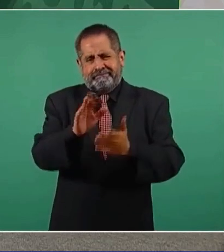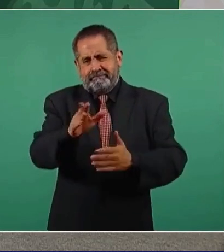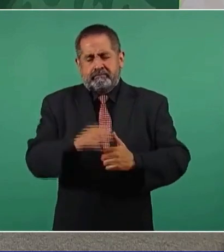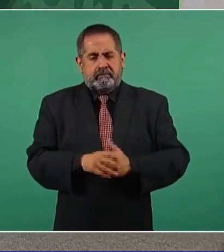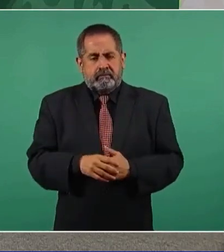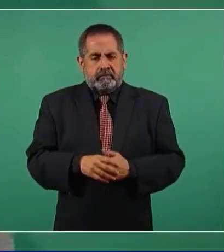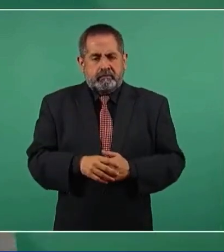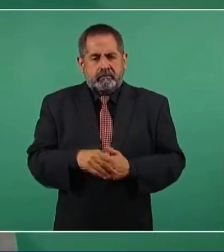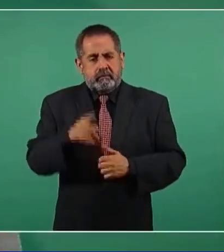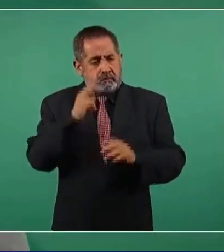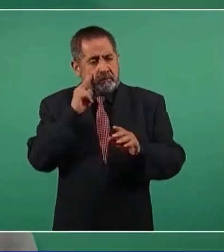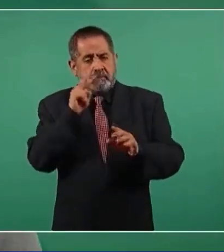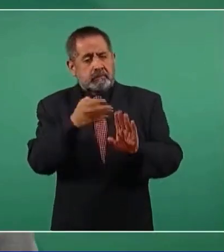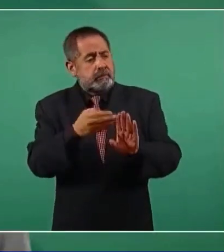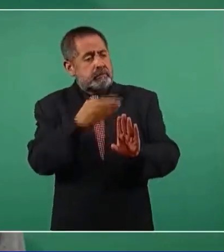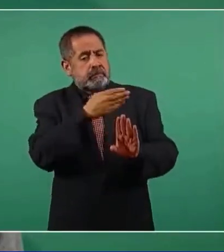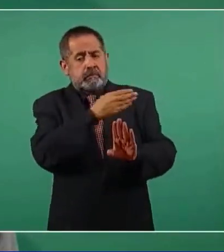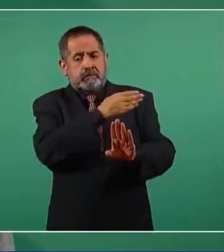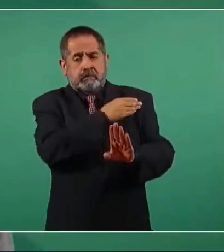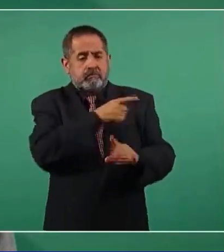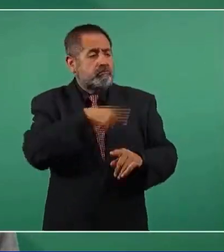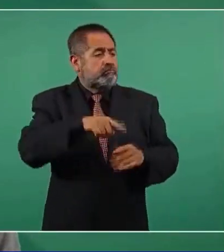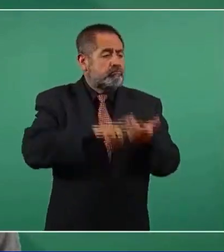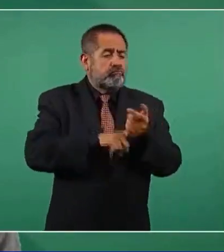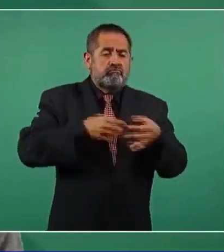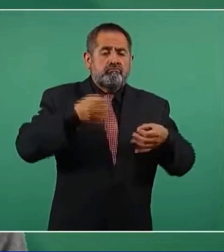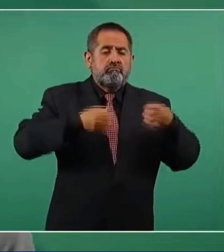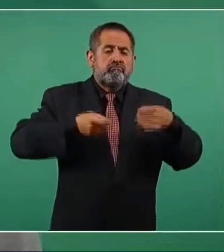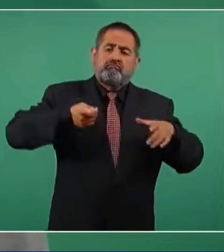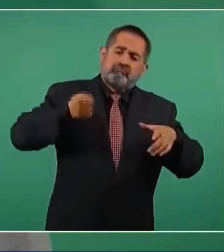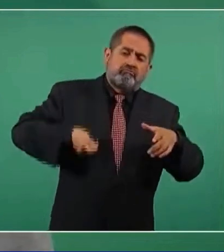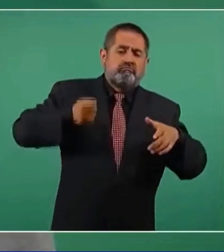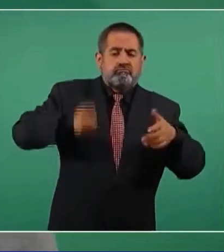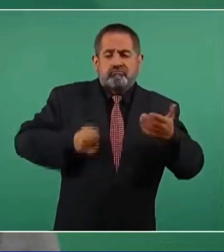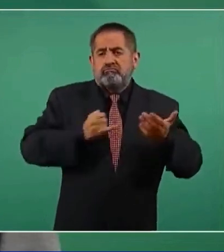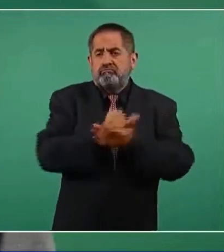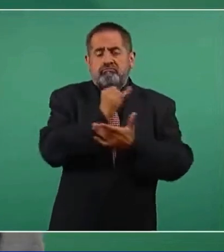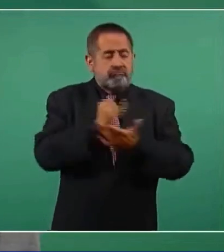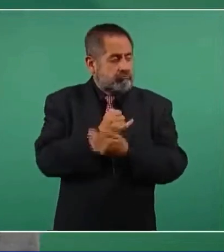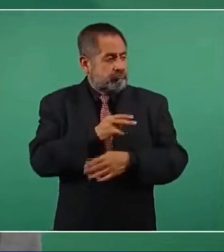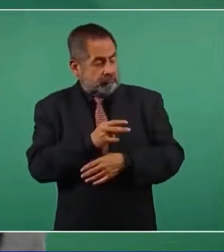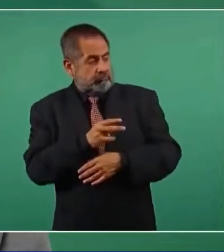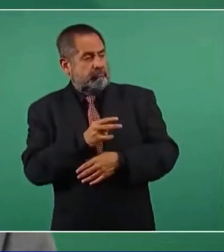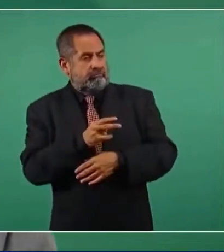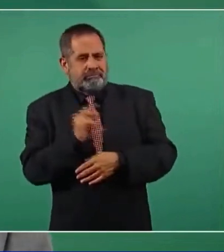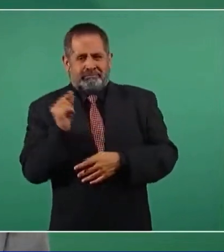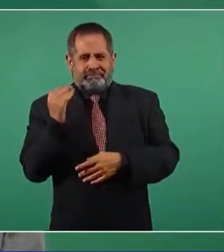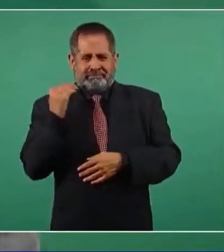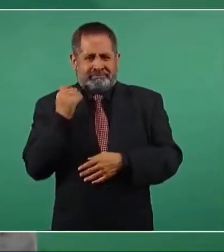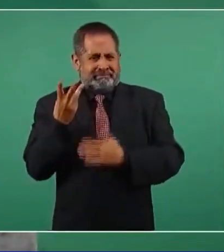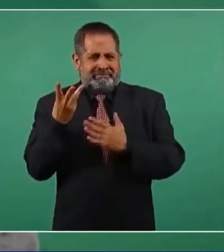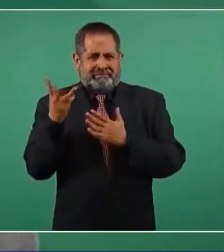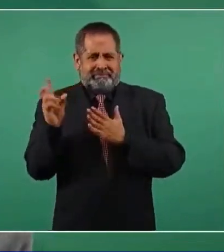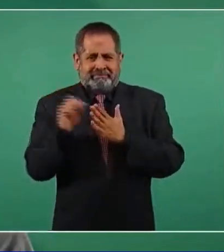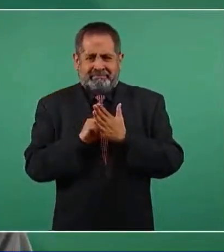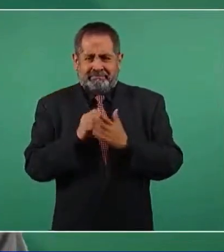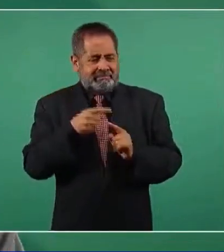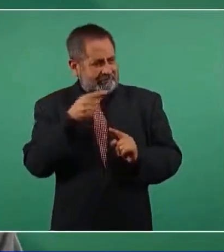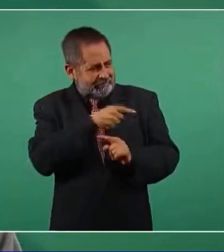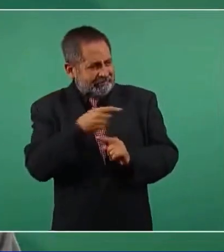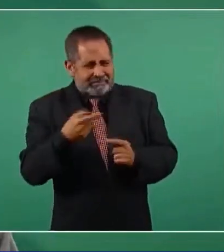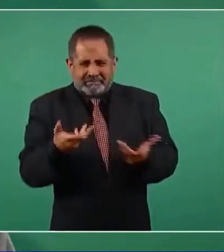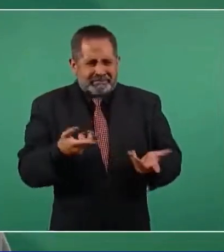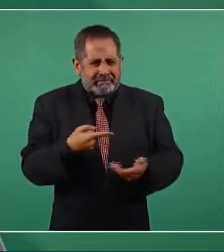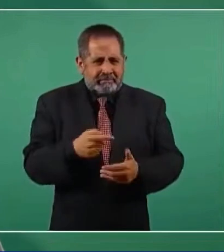Es cosa de ver las decisiones de los jueces en los últimos 3 meses.